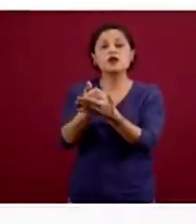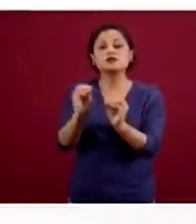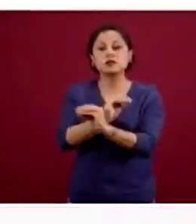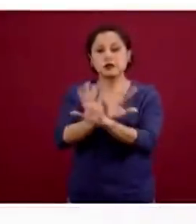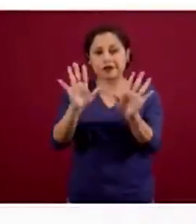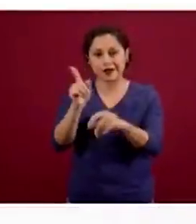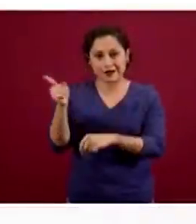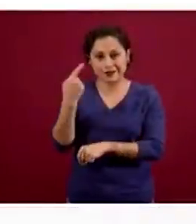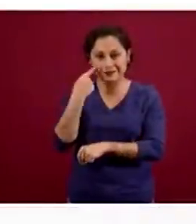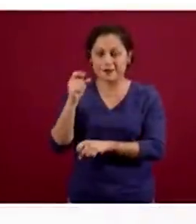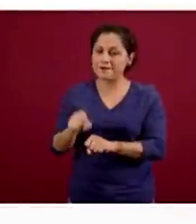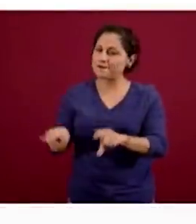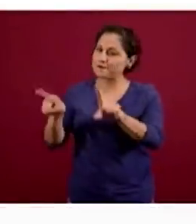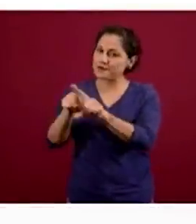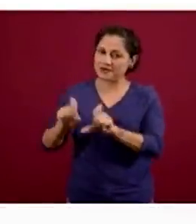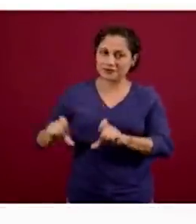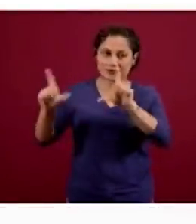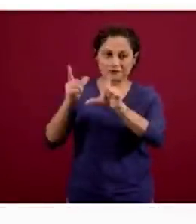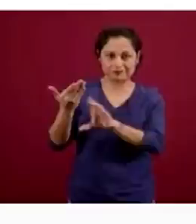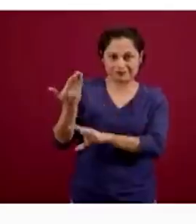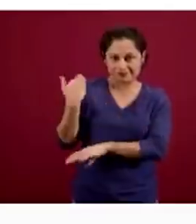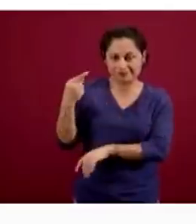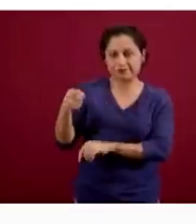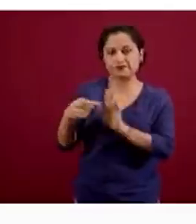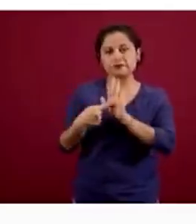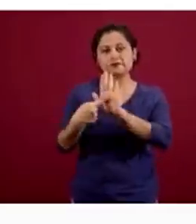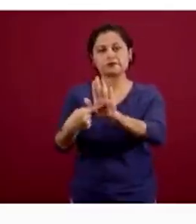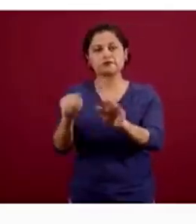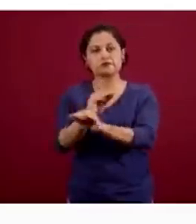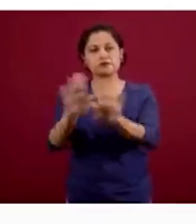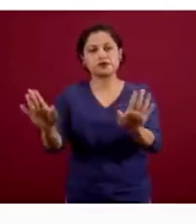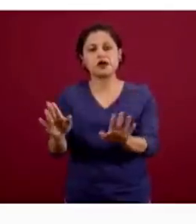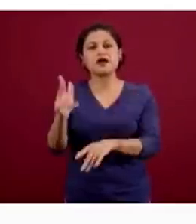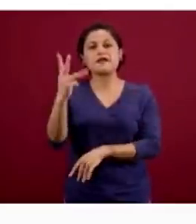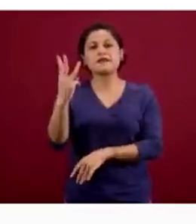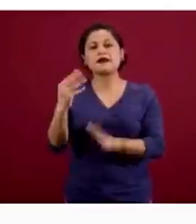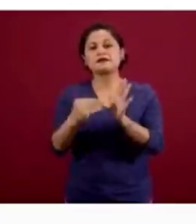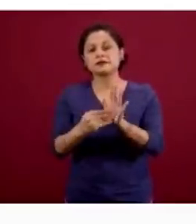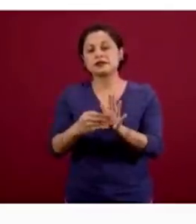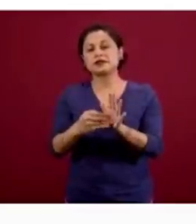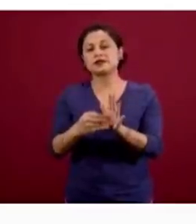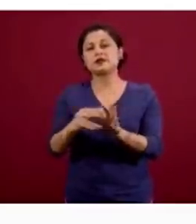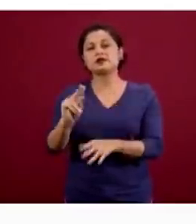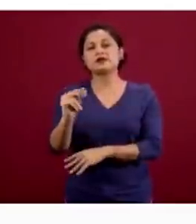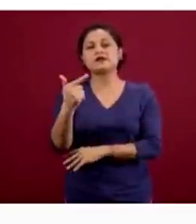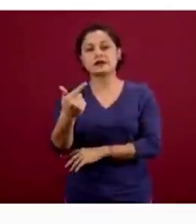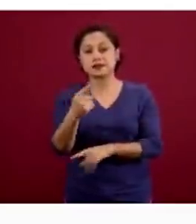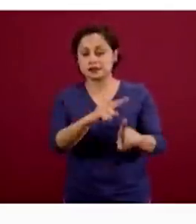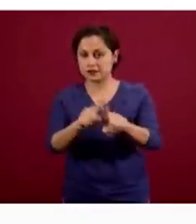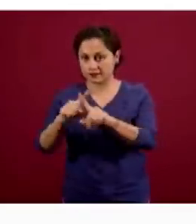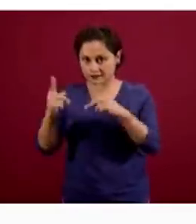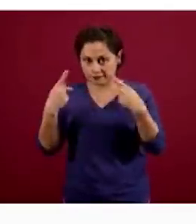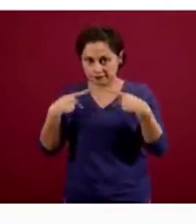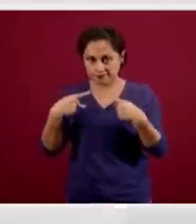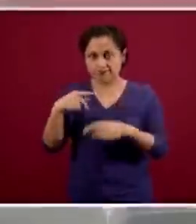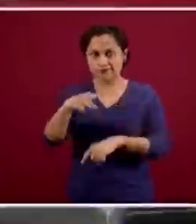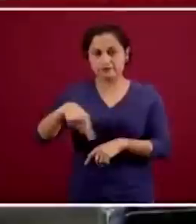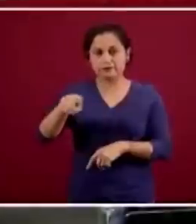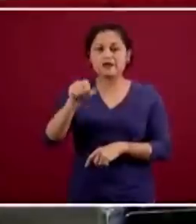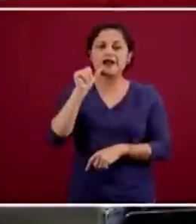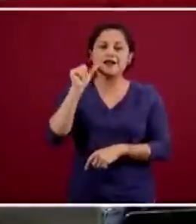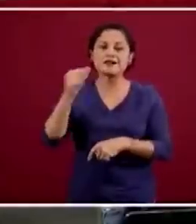para poderlos ver de manera más clara ahí está la suma tres mil ochenta y siete casos que algunos de ustedes me preguntaba ayer de manera